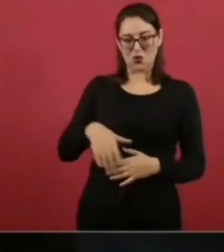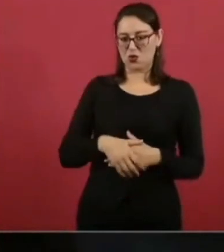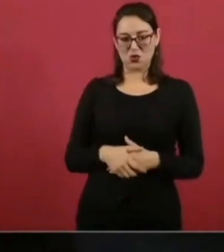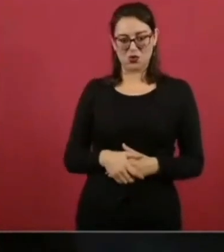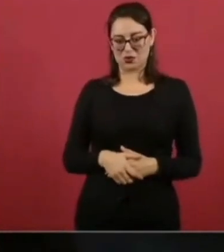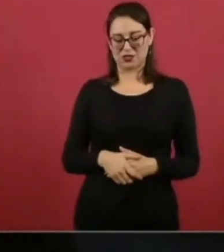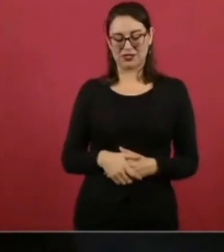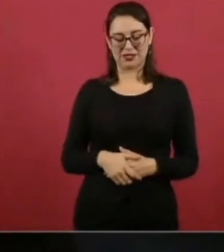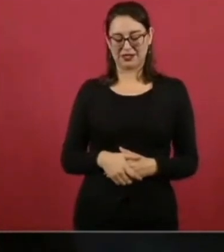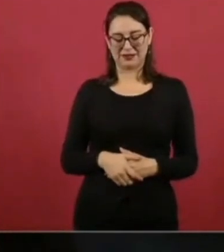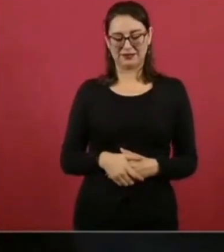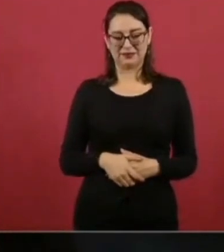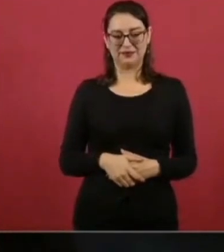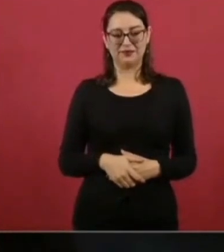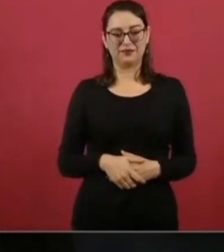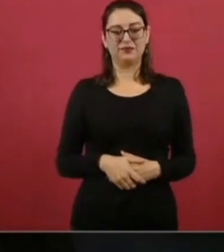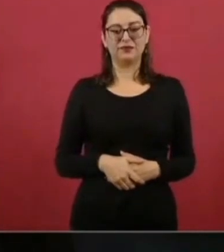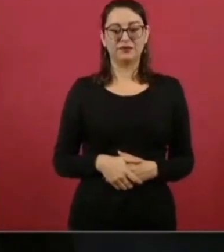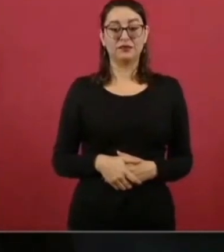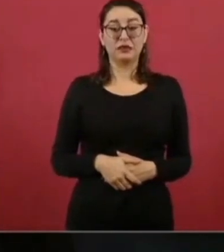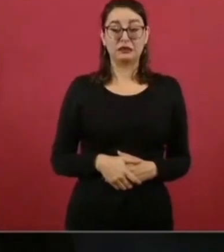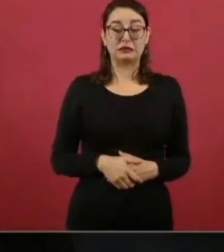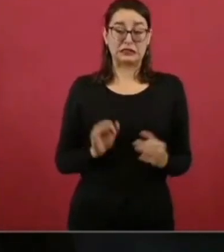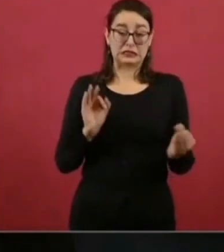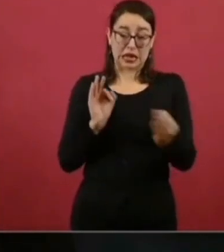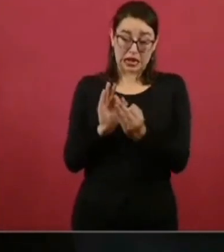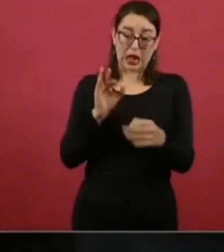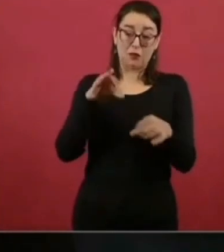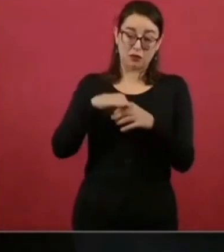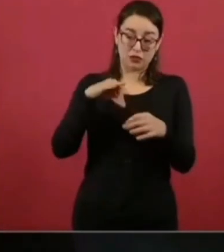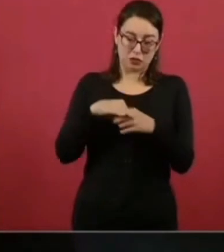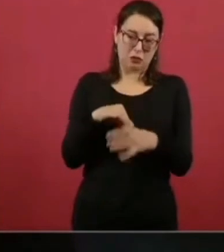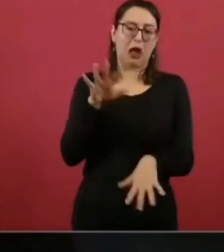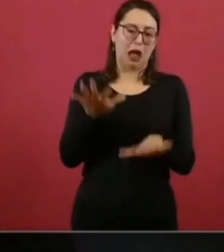solo en campaña.